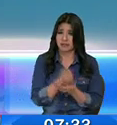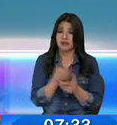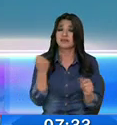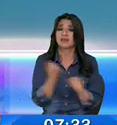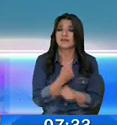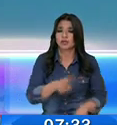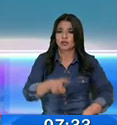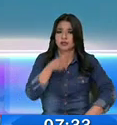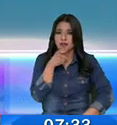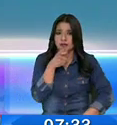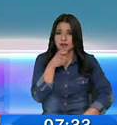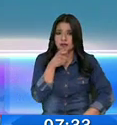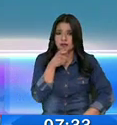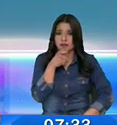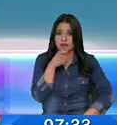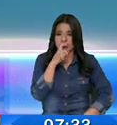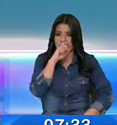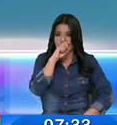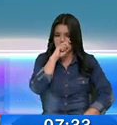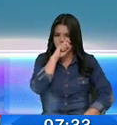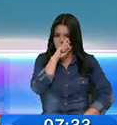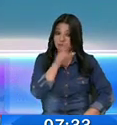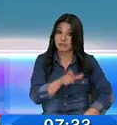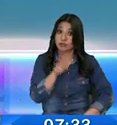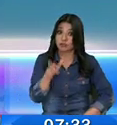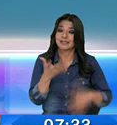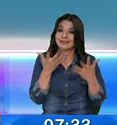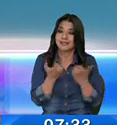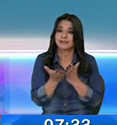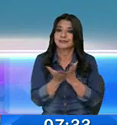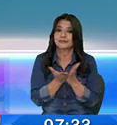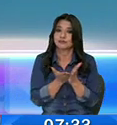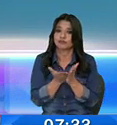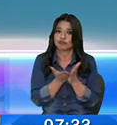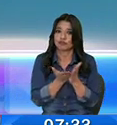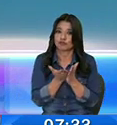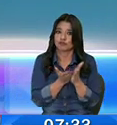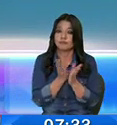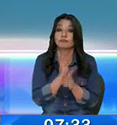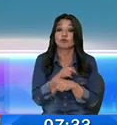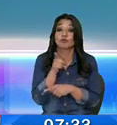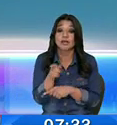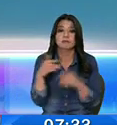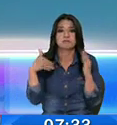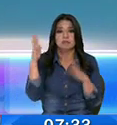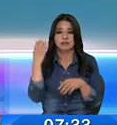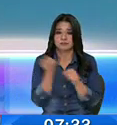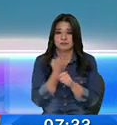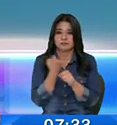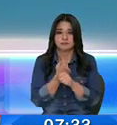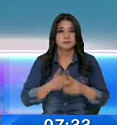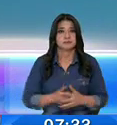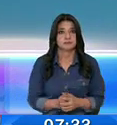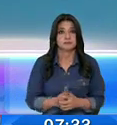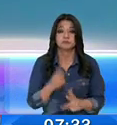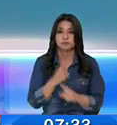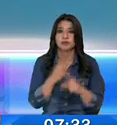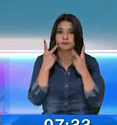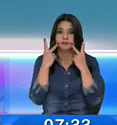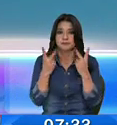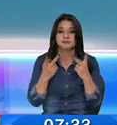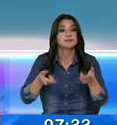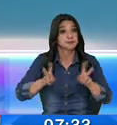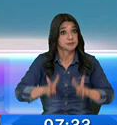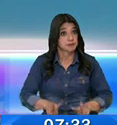son los quienes demandan de servicios y quienes demandan de productos por lo tanto hay que mirarlo también